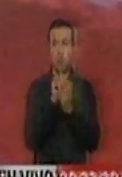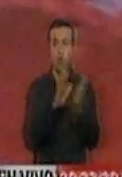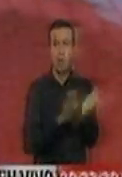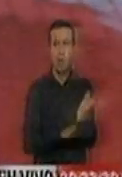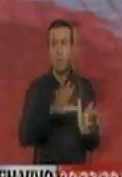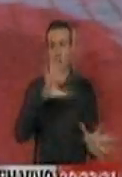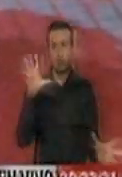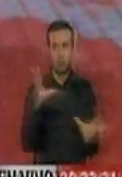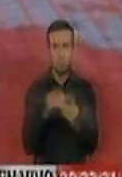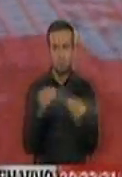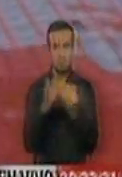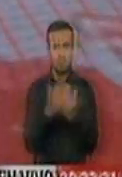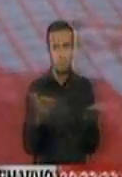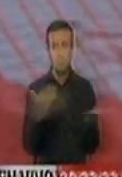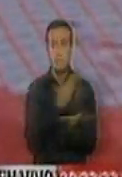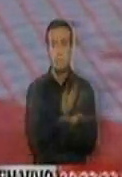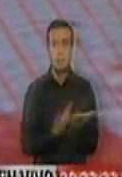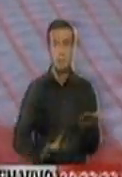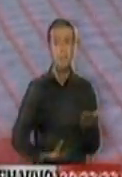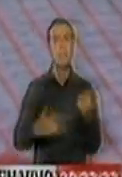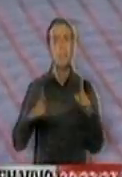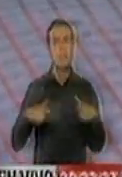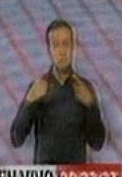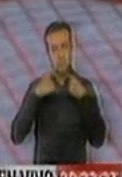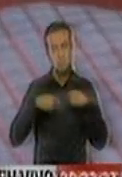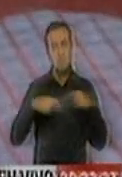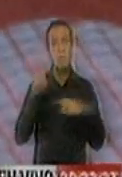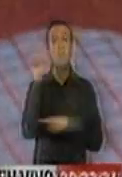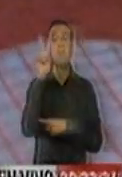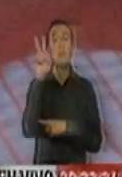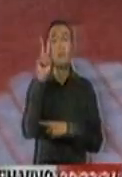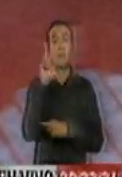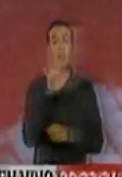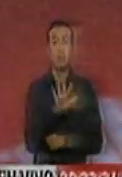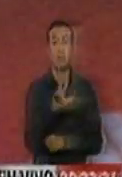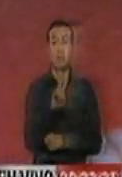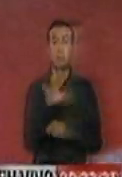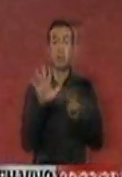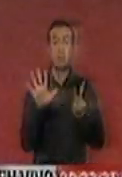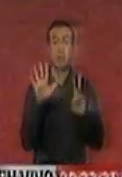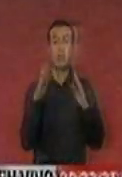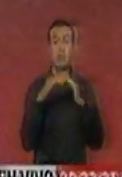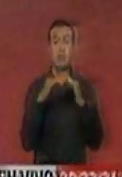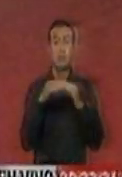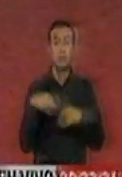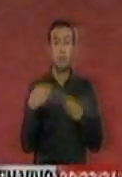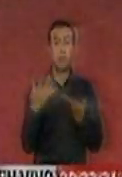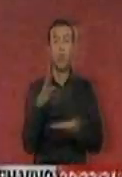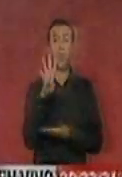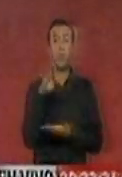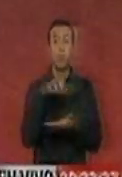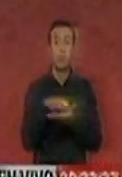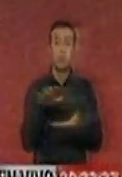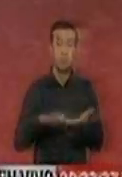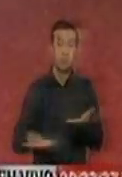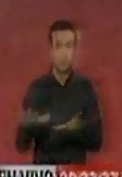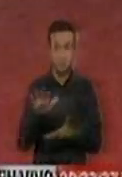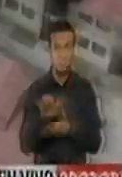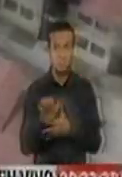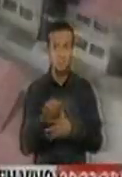lo aseguró el presidente de la República, Lenín Moreno, quien este viernes entregó 527 casas en 4 provincias del país.